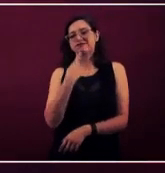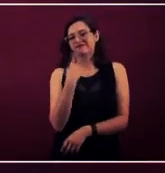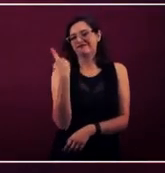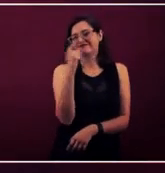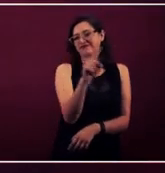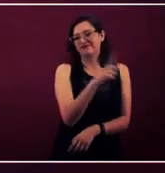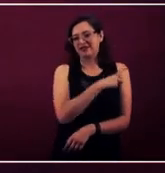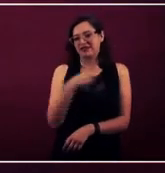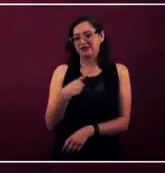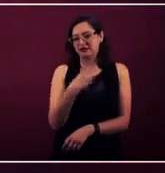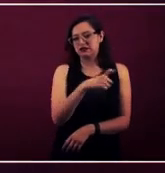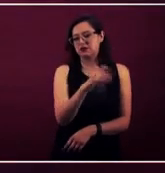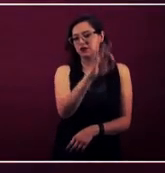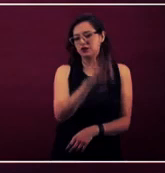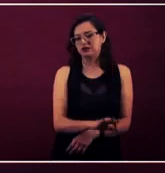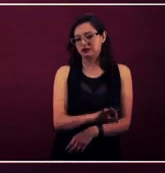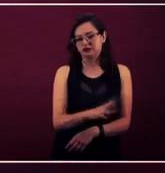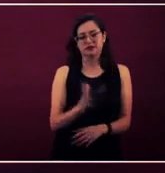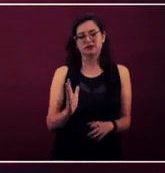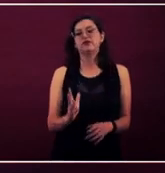Sí,